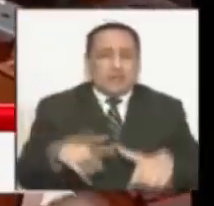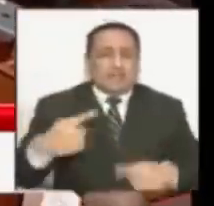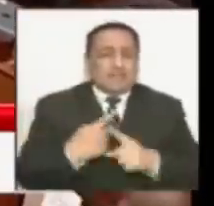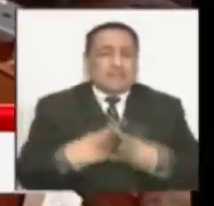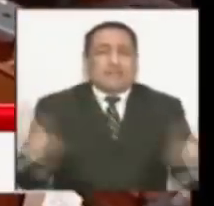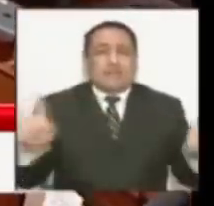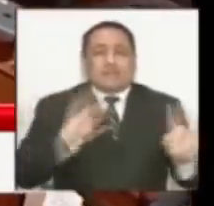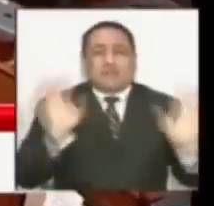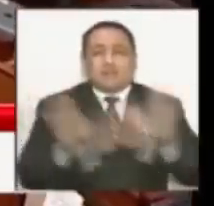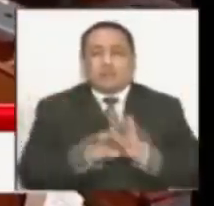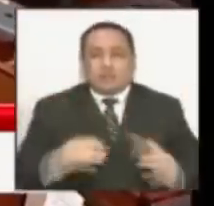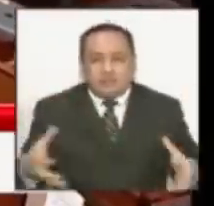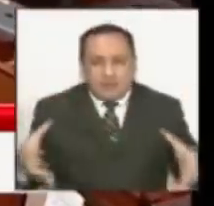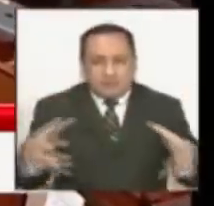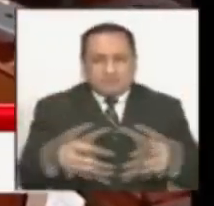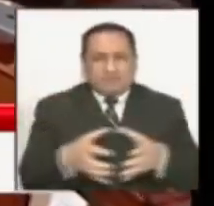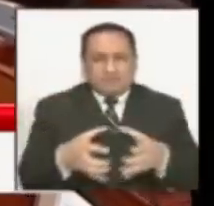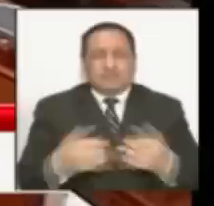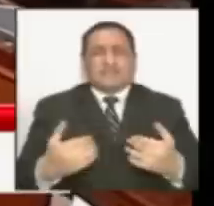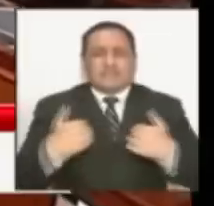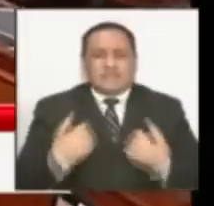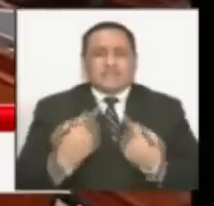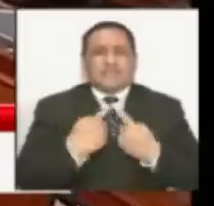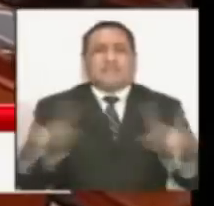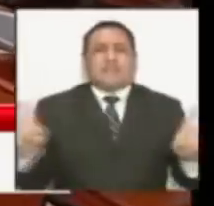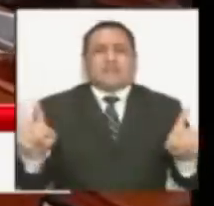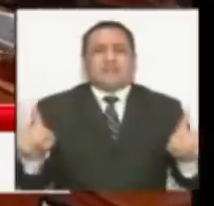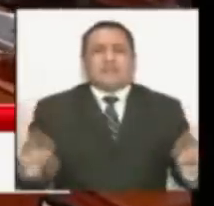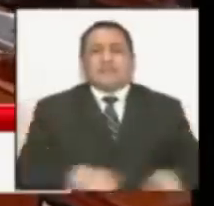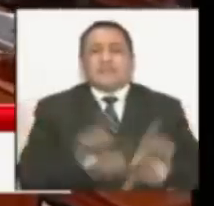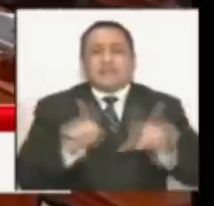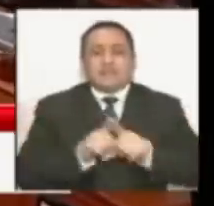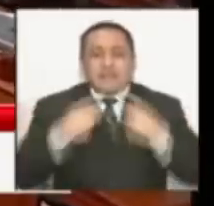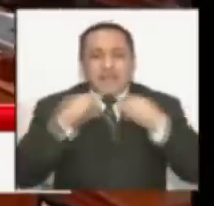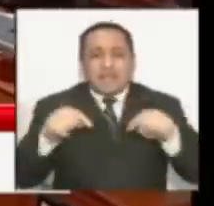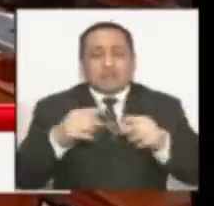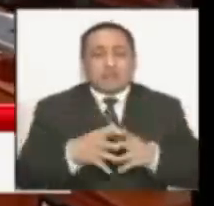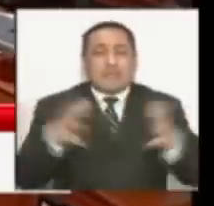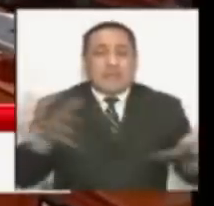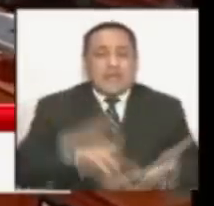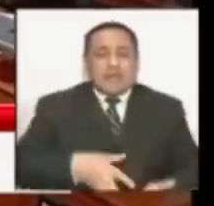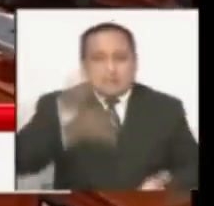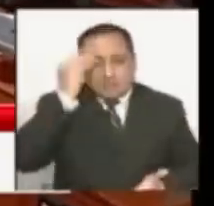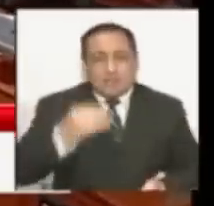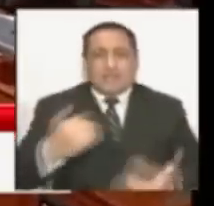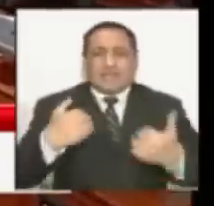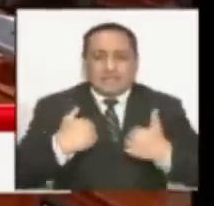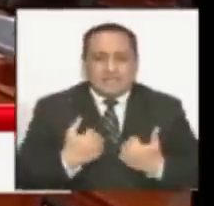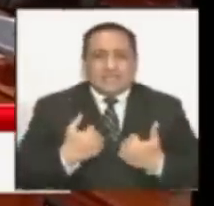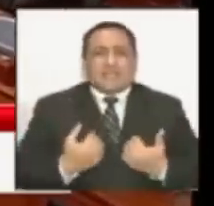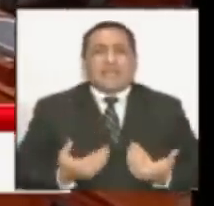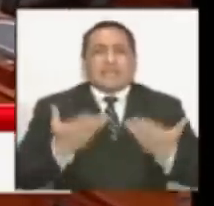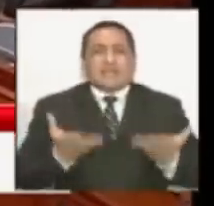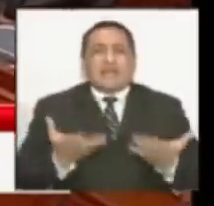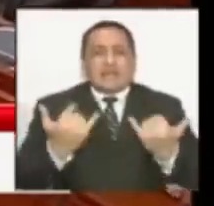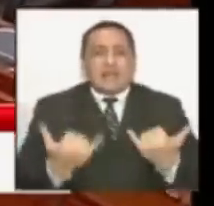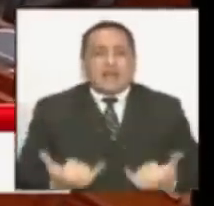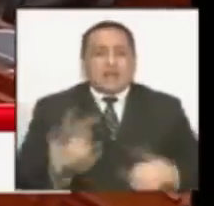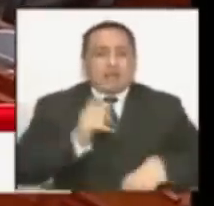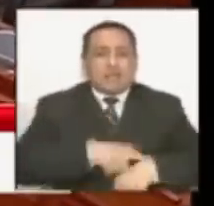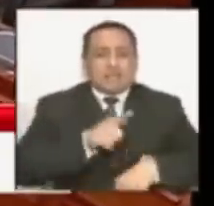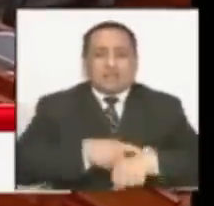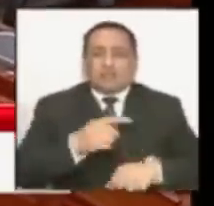sino a la población en general, hizo un llamado fundamental a mantener la calma, pero que no